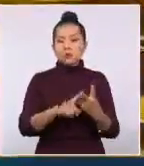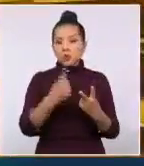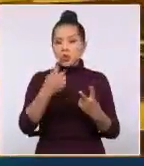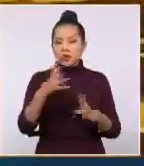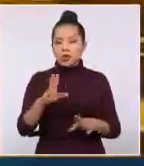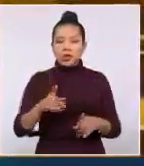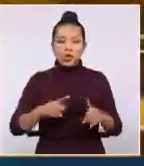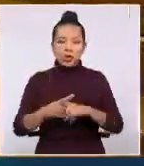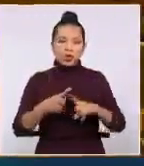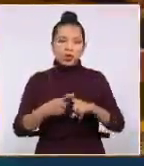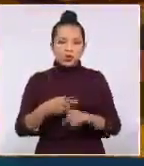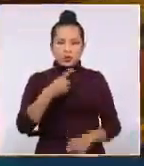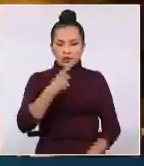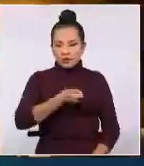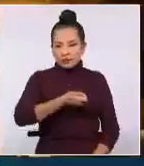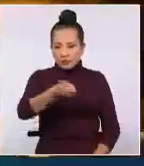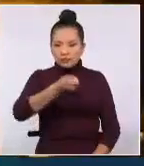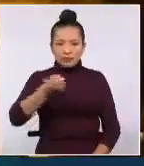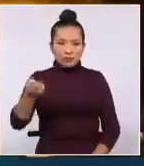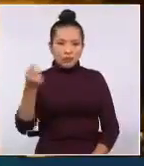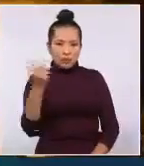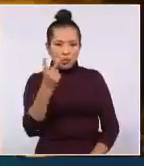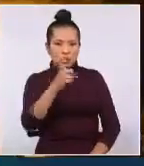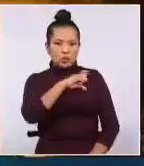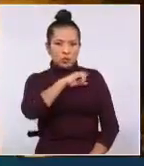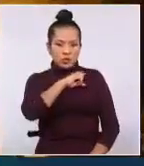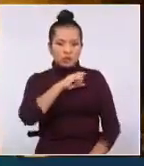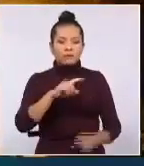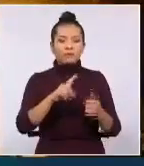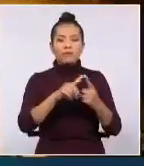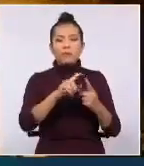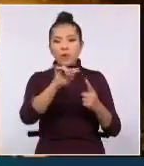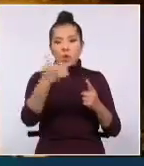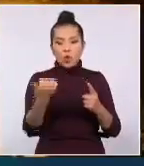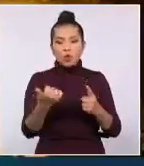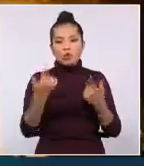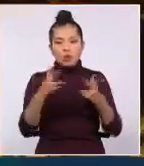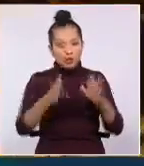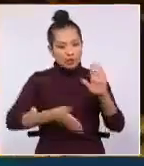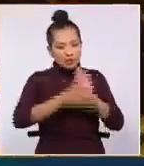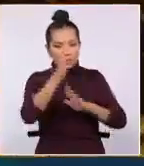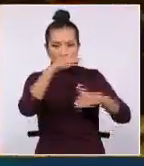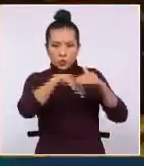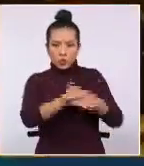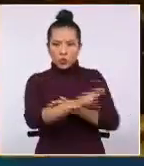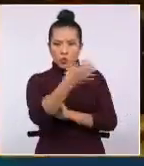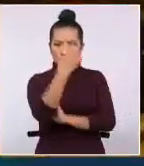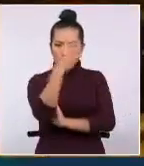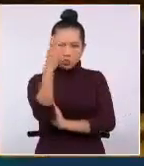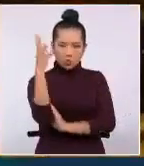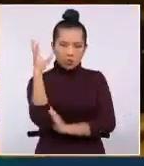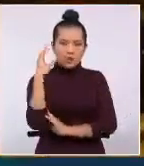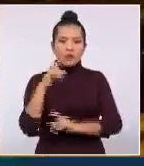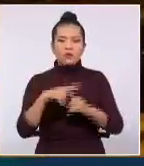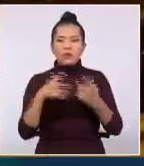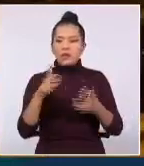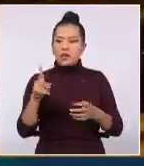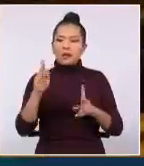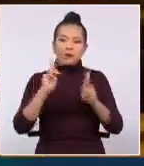penal. Y el segundo individuo se da la fuga hacia el bosquecillo, donde también es interceptado y realiza disparos de arma de